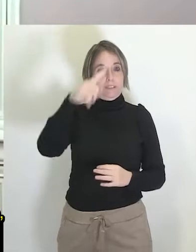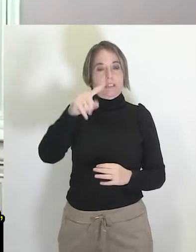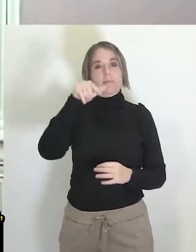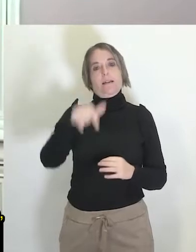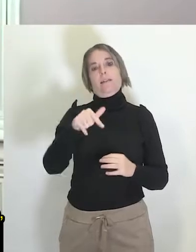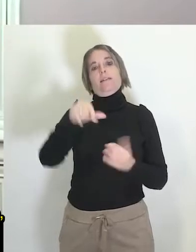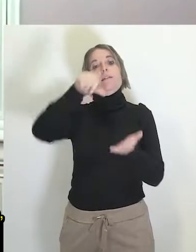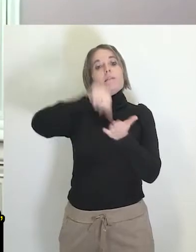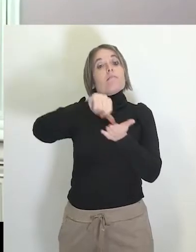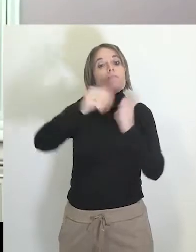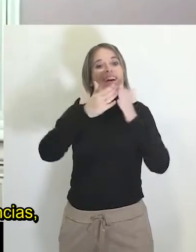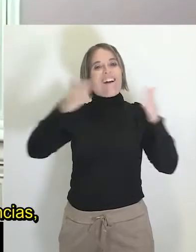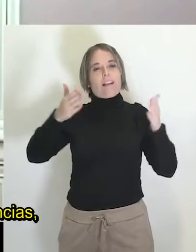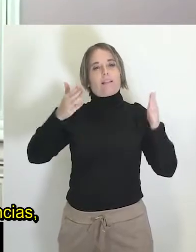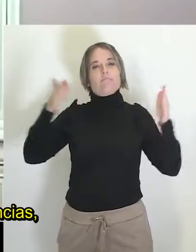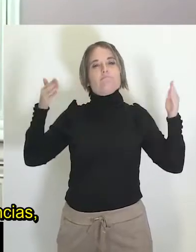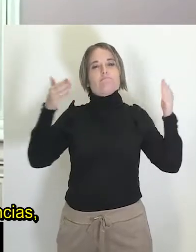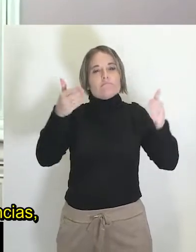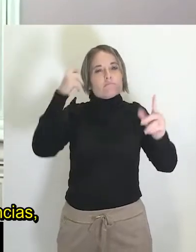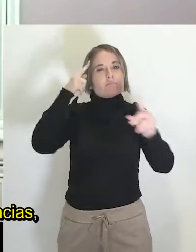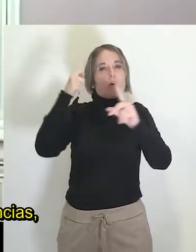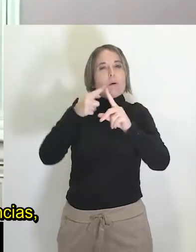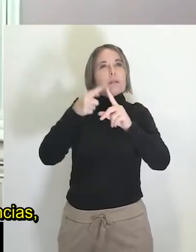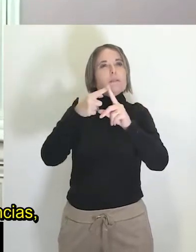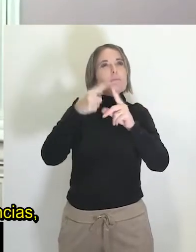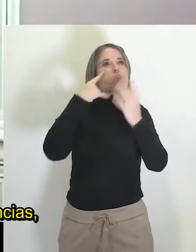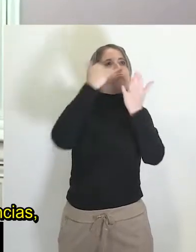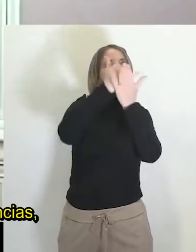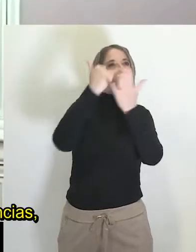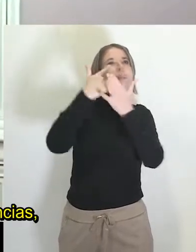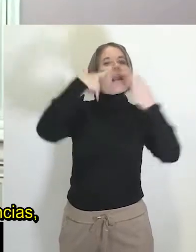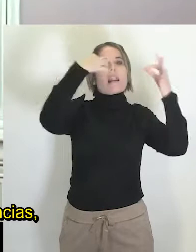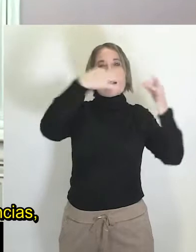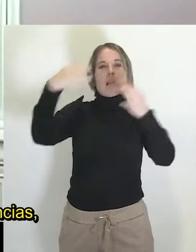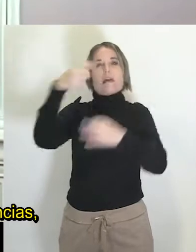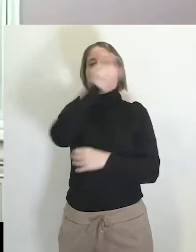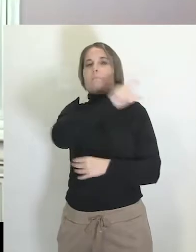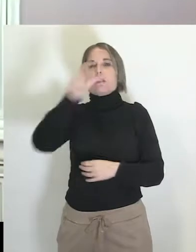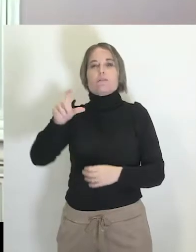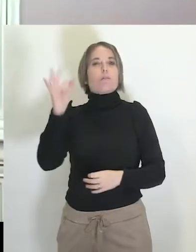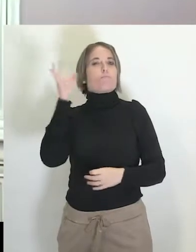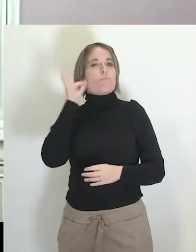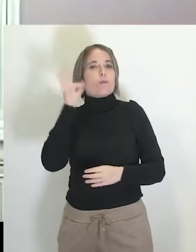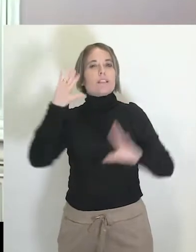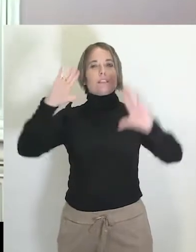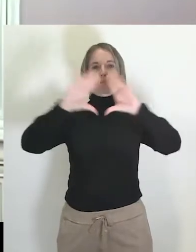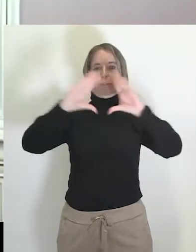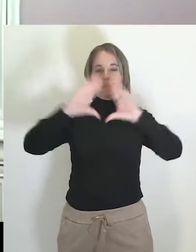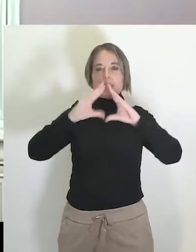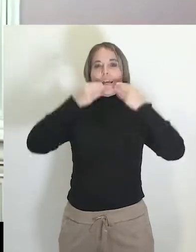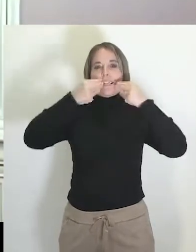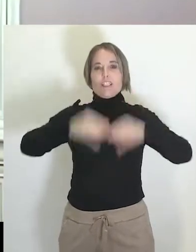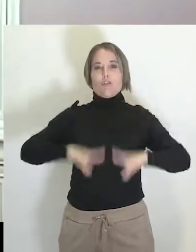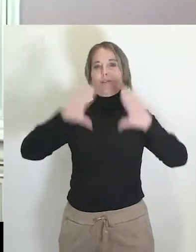este ciclo, el ciclo Herri Handi, pretende acercarnos a experiencias, a prácticas, a gentes, a mujeres feministas,